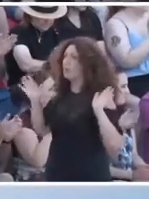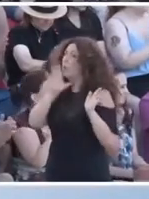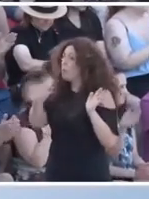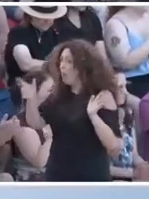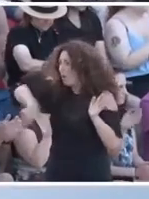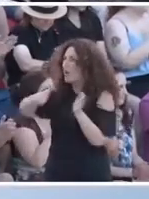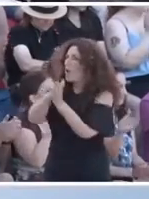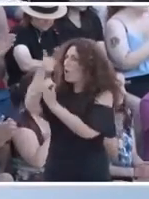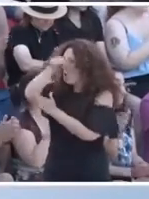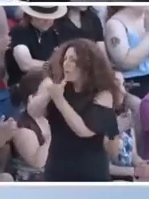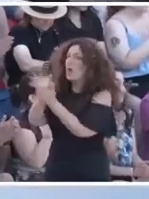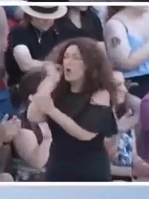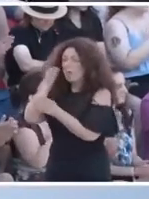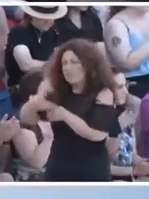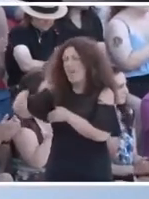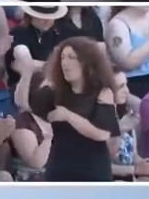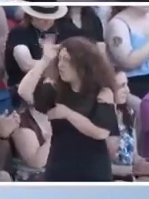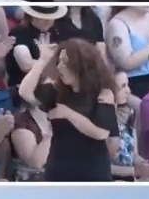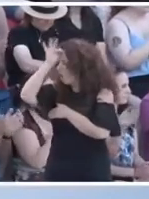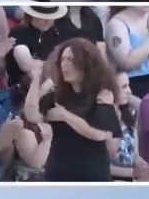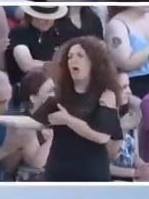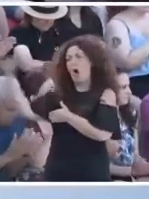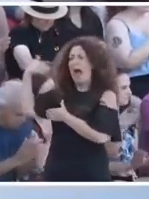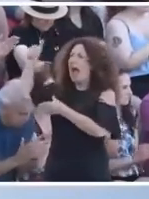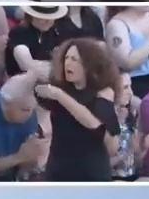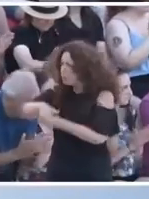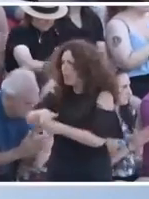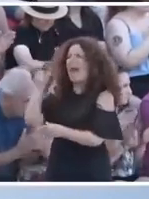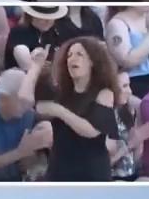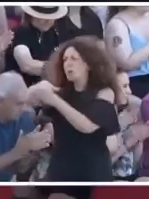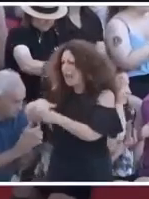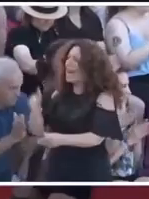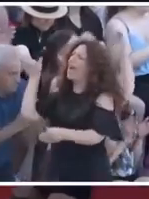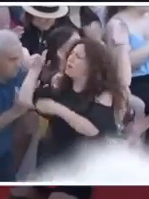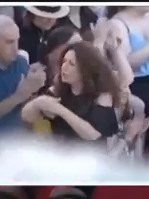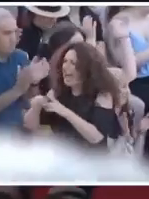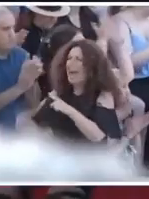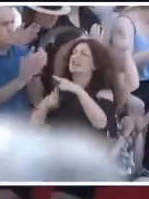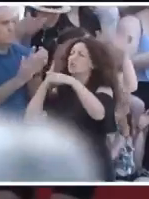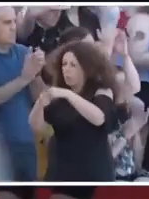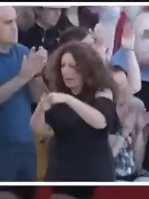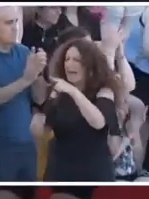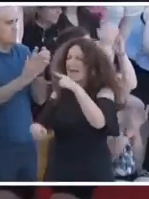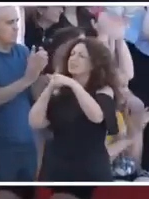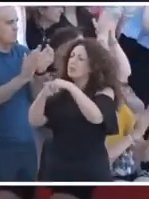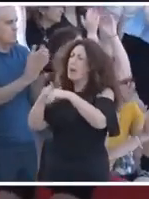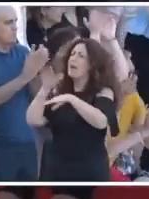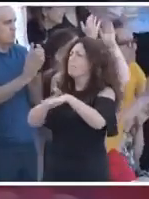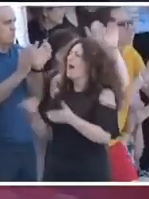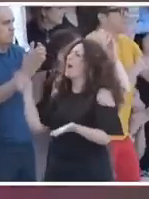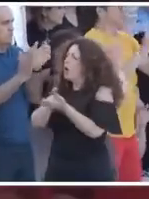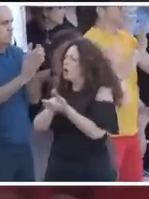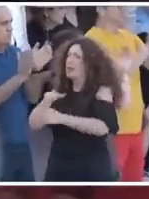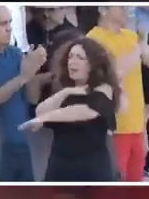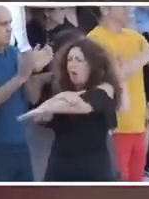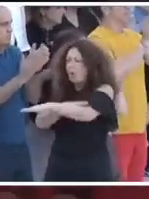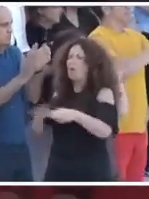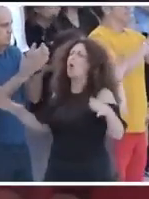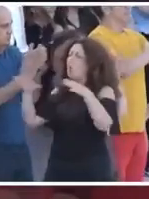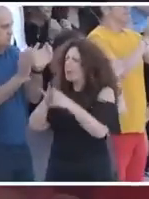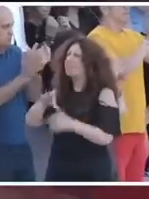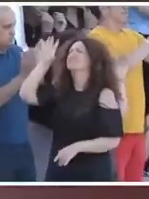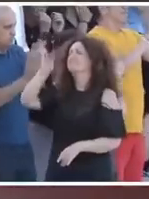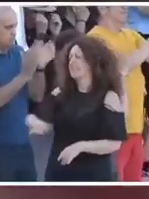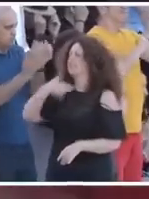y compañeras, el domingo a votar, a votar, a votar, a sumar para revalidar el gobierno de coalición. Sí se